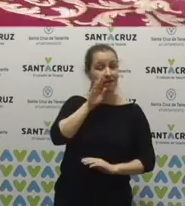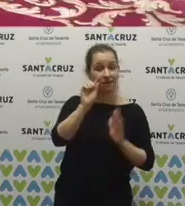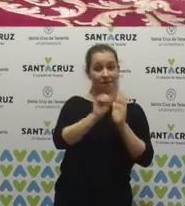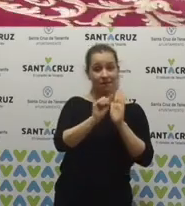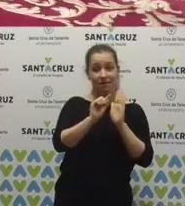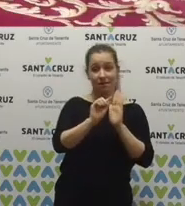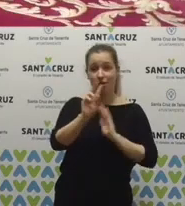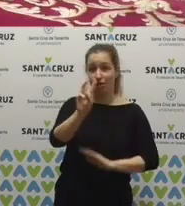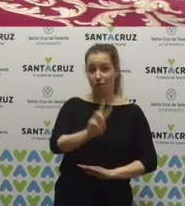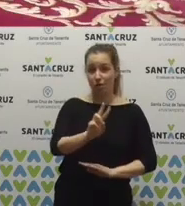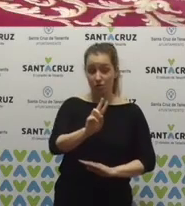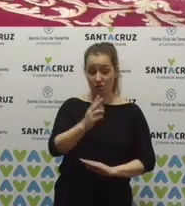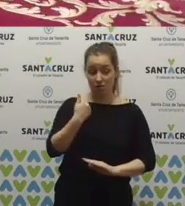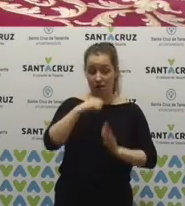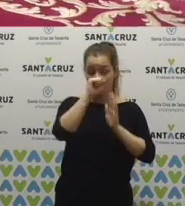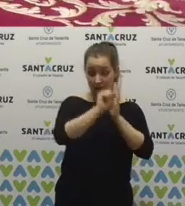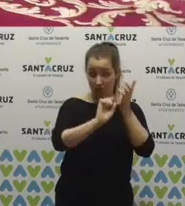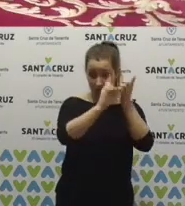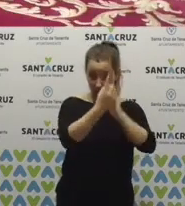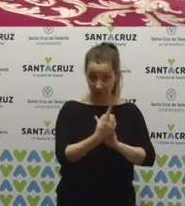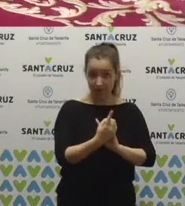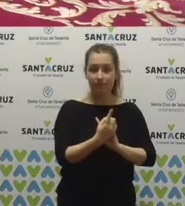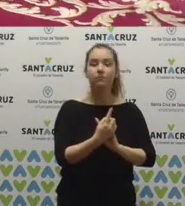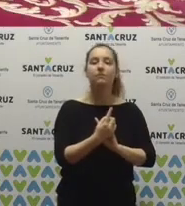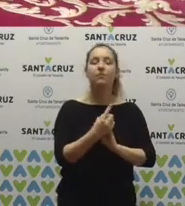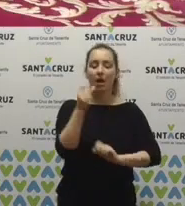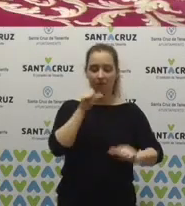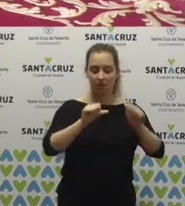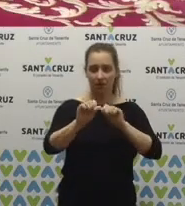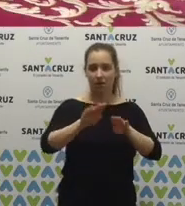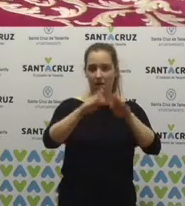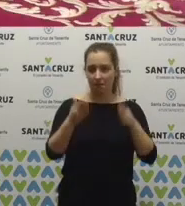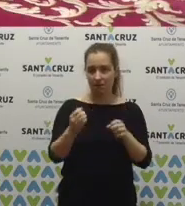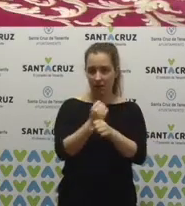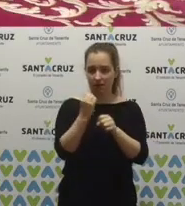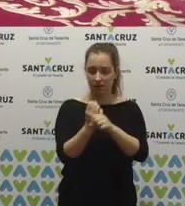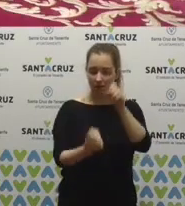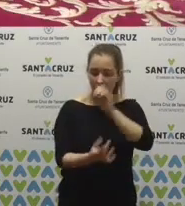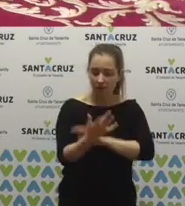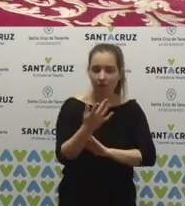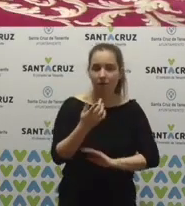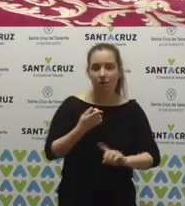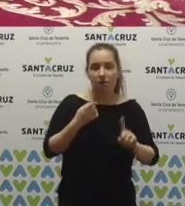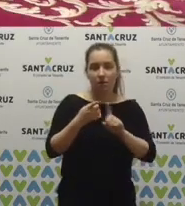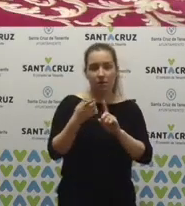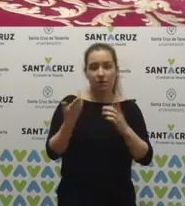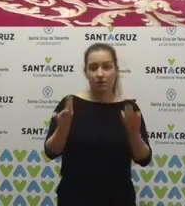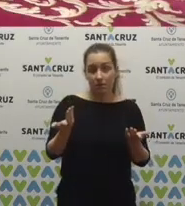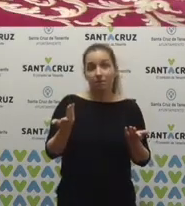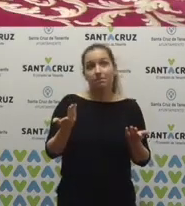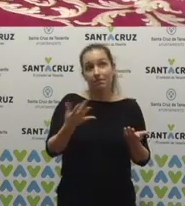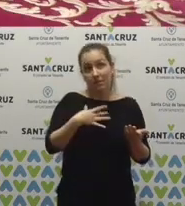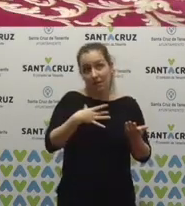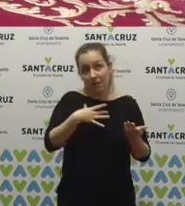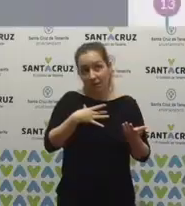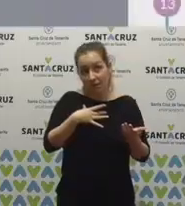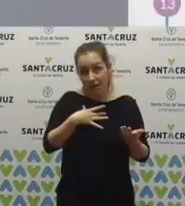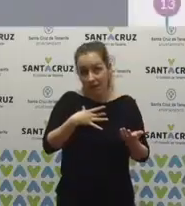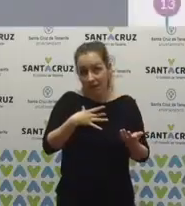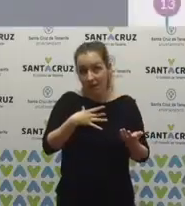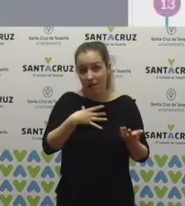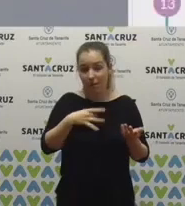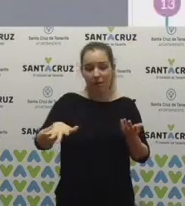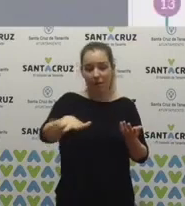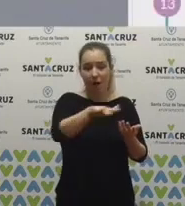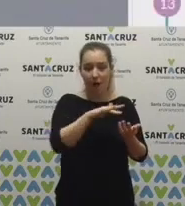modificado ese artículo poder crear esas mesas de trabajo para que sean de alguna manera un lugar permanente